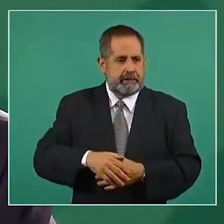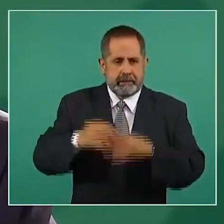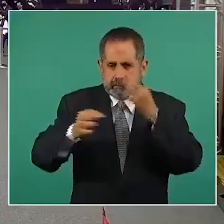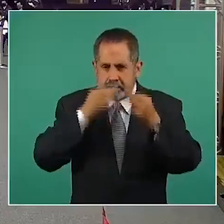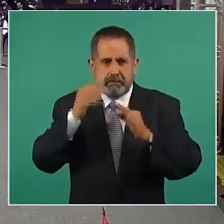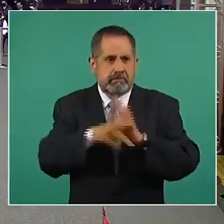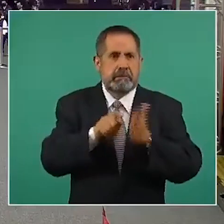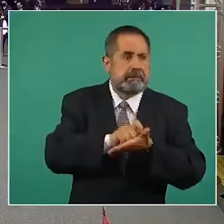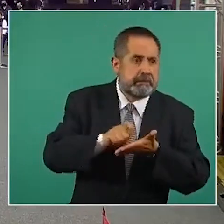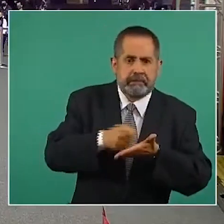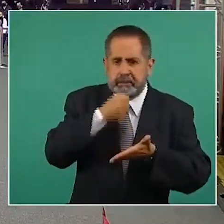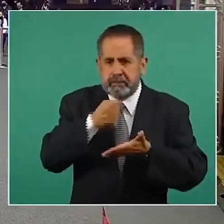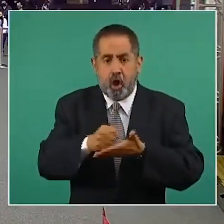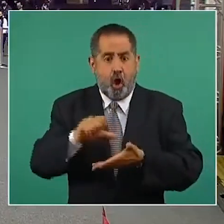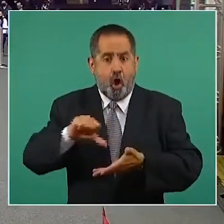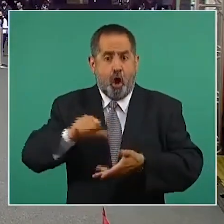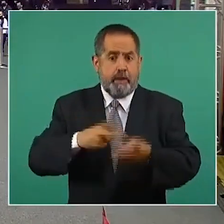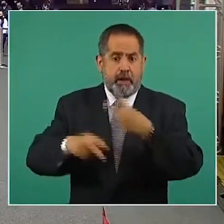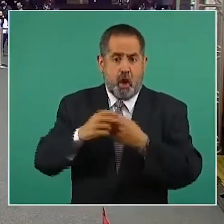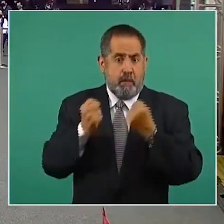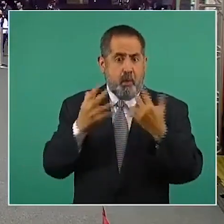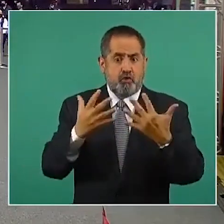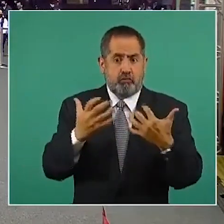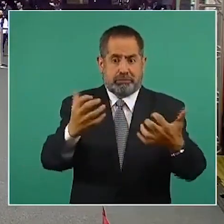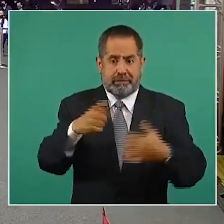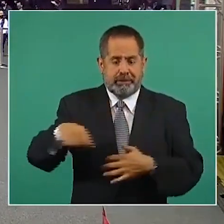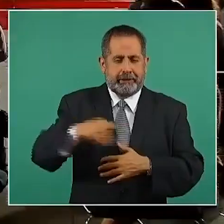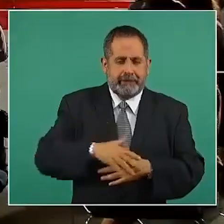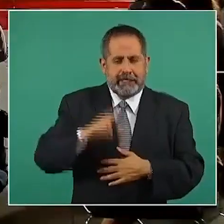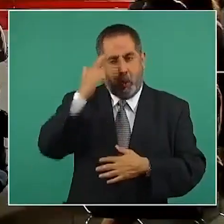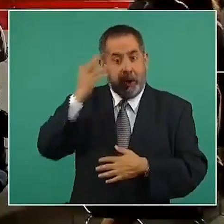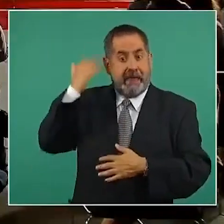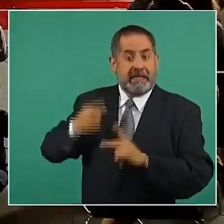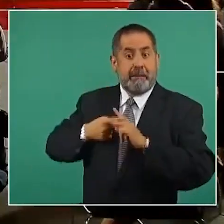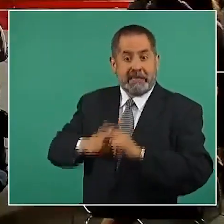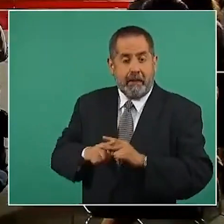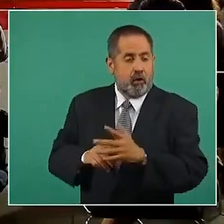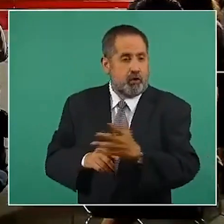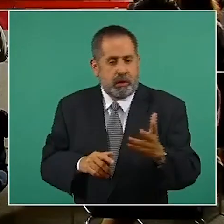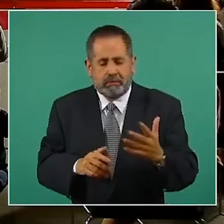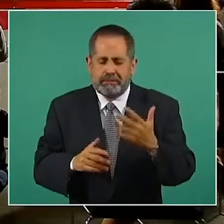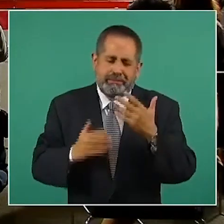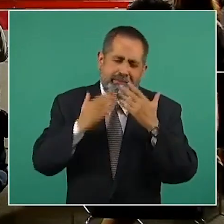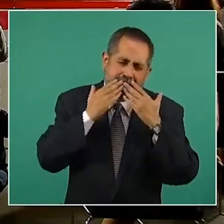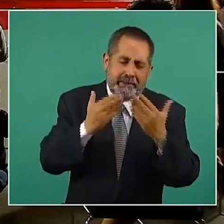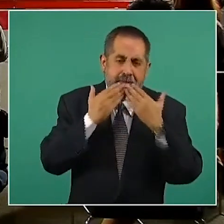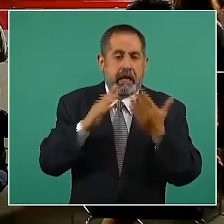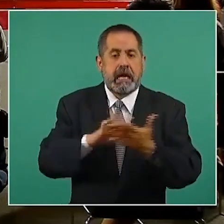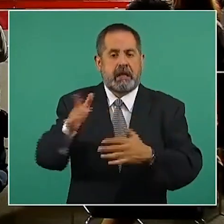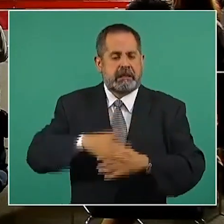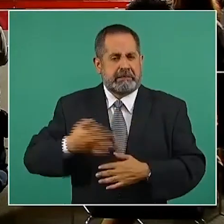y comunicadores, hoy vinieron en un número muy sustancial, nos recuerda al inicio de esta conferencia de prensa, y agradecemos